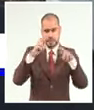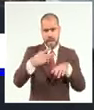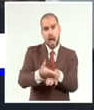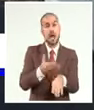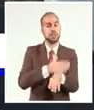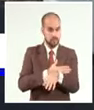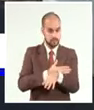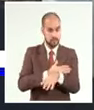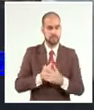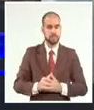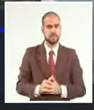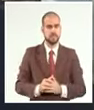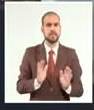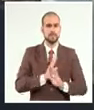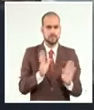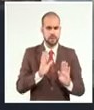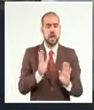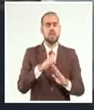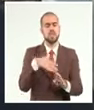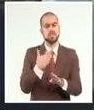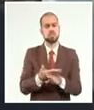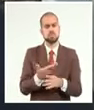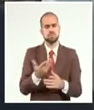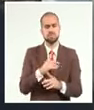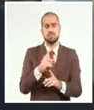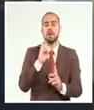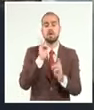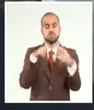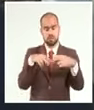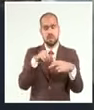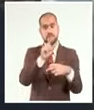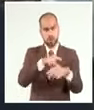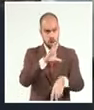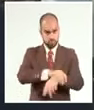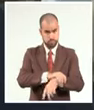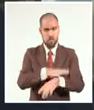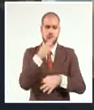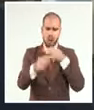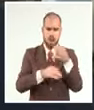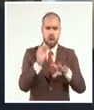y bueno, posteriormente nos reunimos con el representado y le explicamos